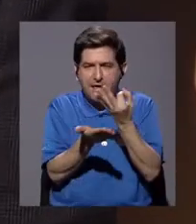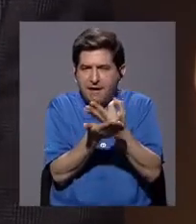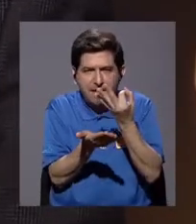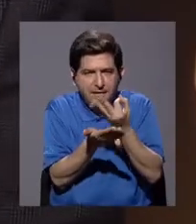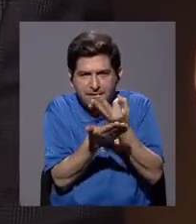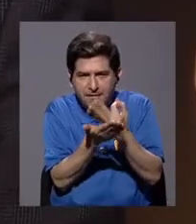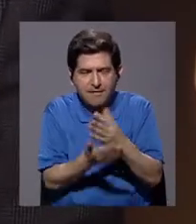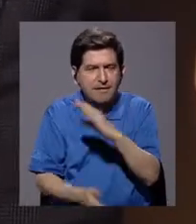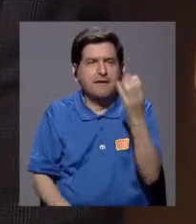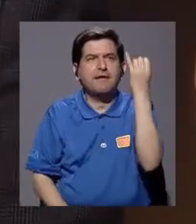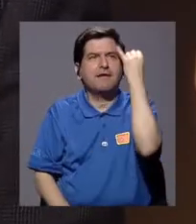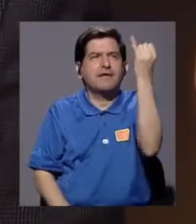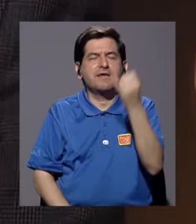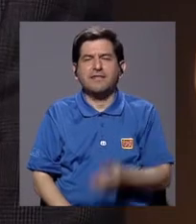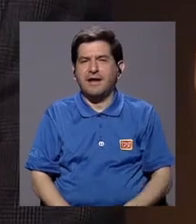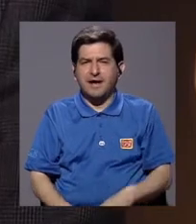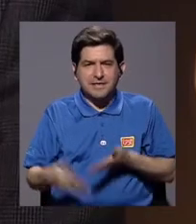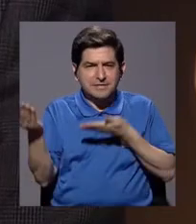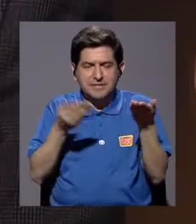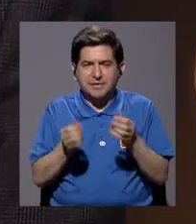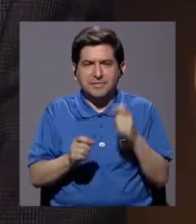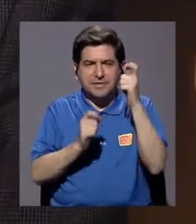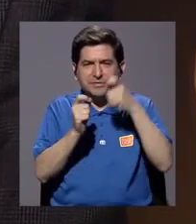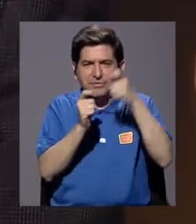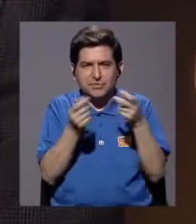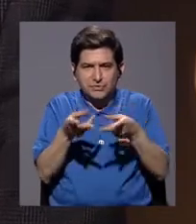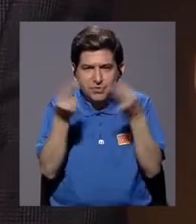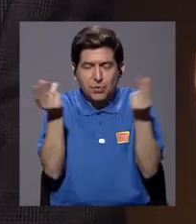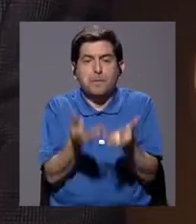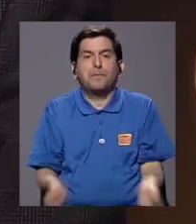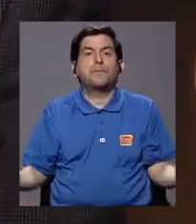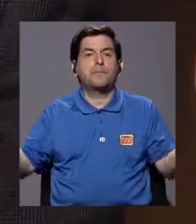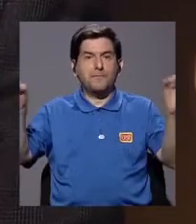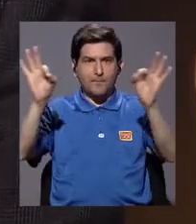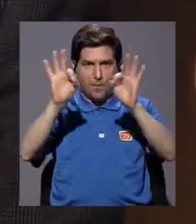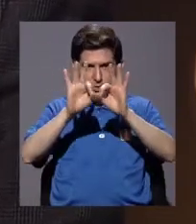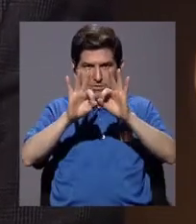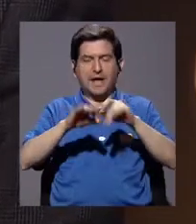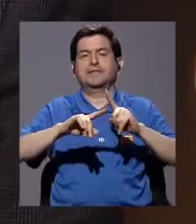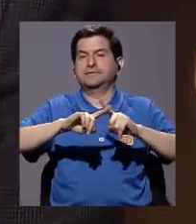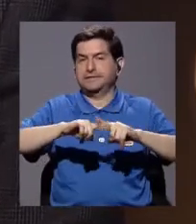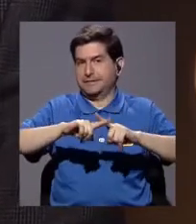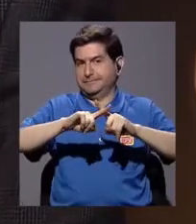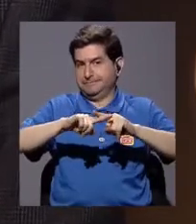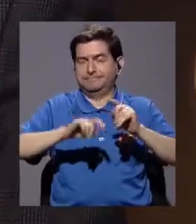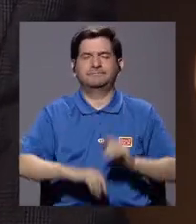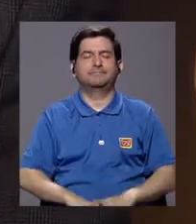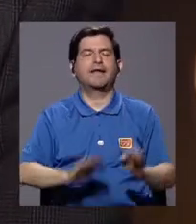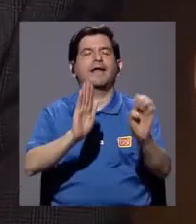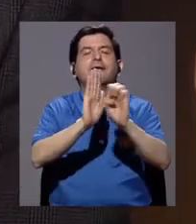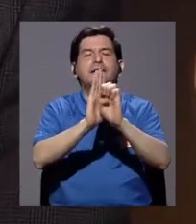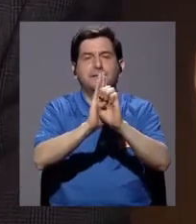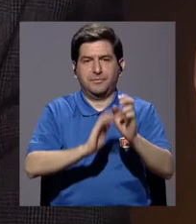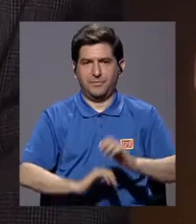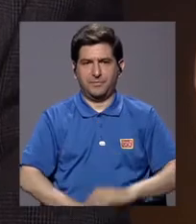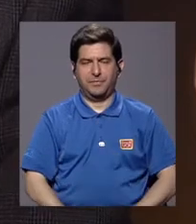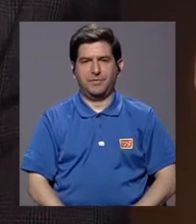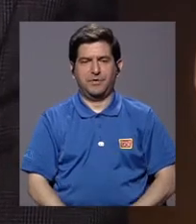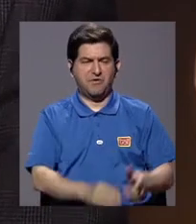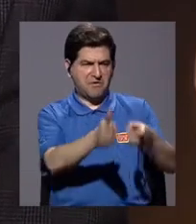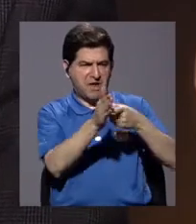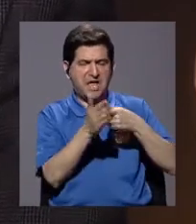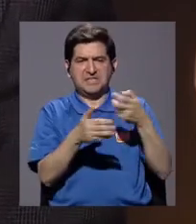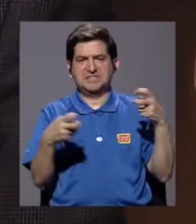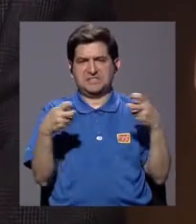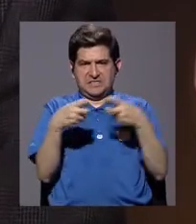financiero y el concepto de servicio al costo tienen una importancia relativa. Mira, por ejemplo, cuando la